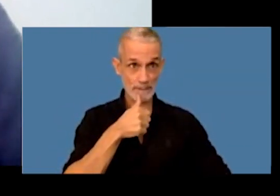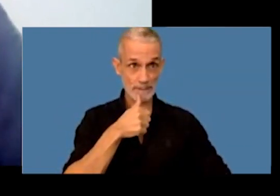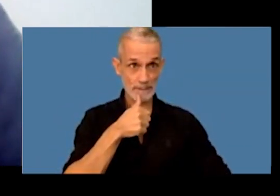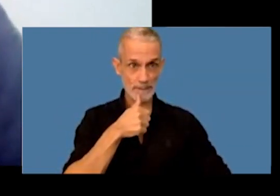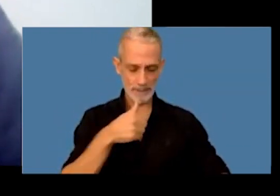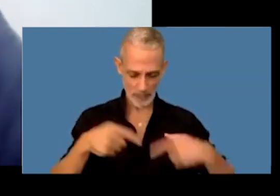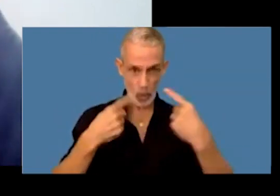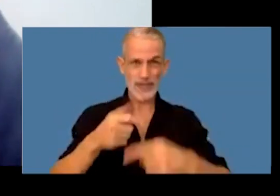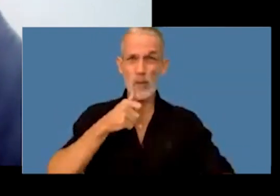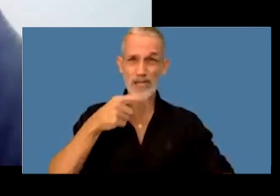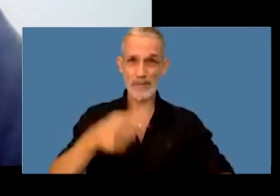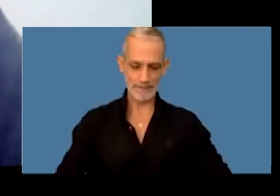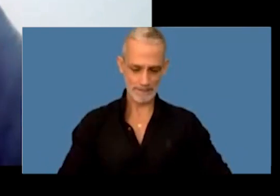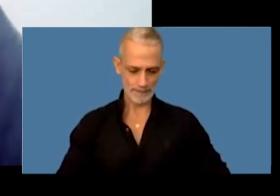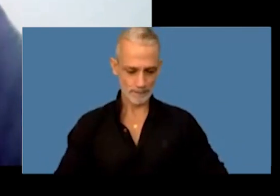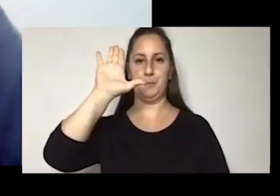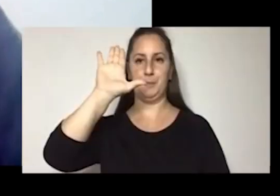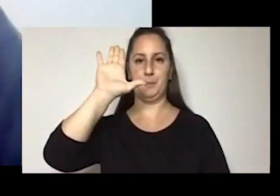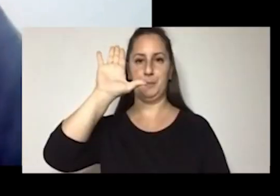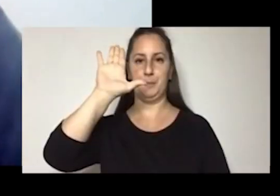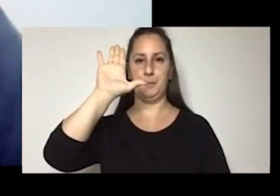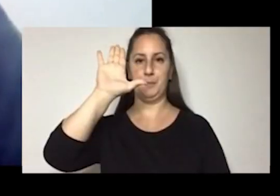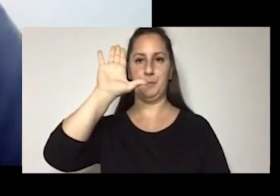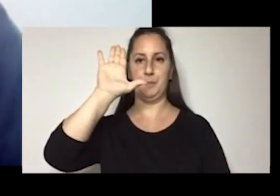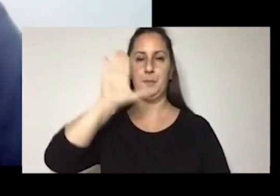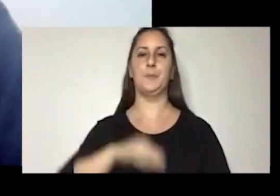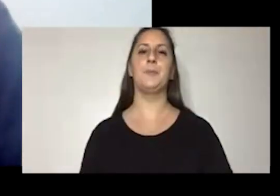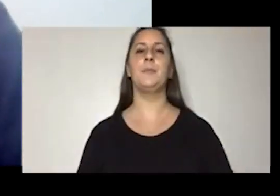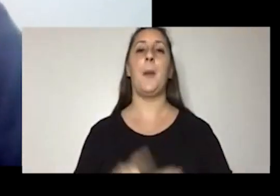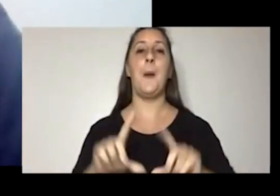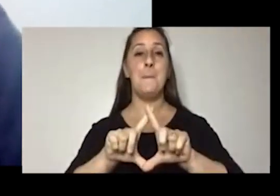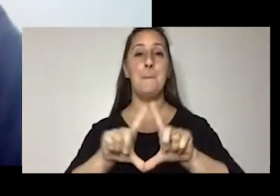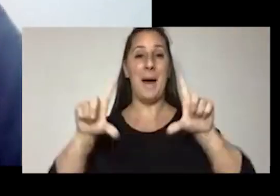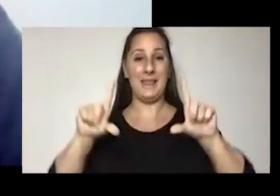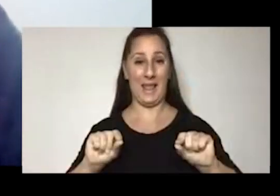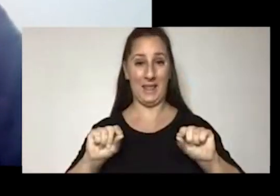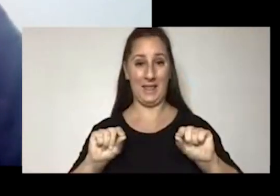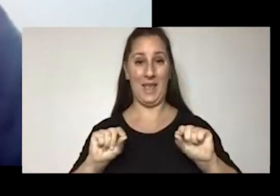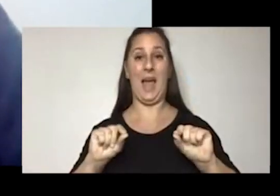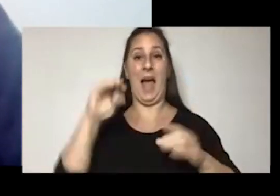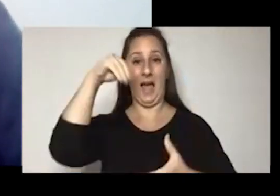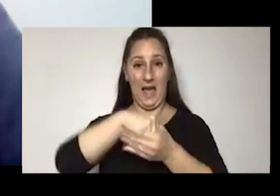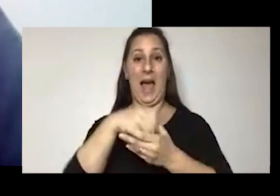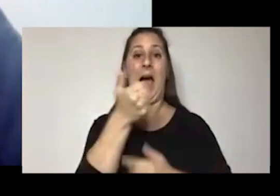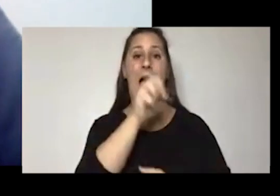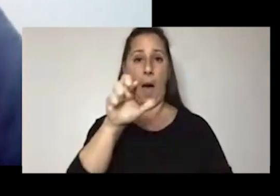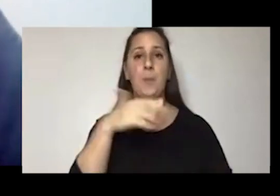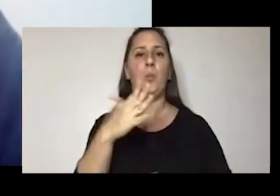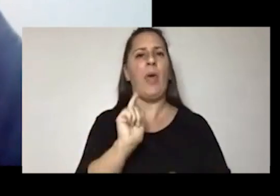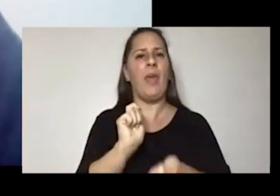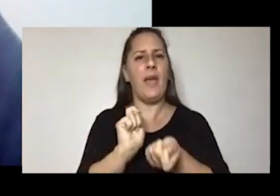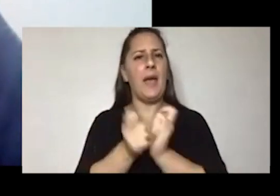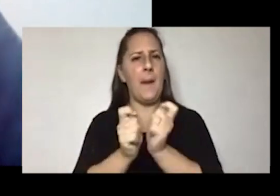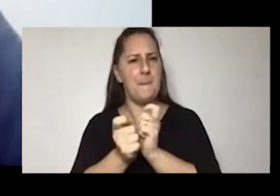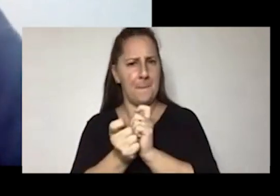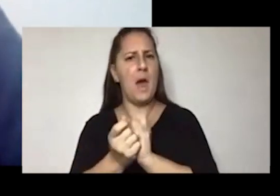La patente dentro de la aplicación se puede cambiar varias veces. Esto de modificar la patente tiene que ver